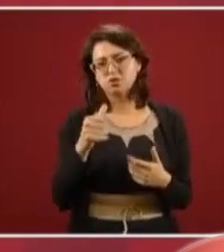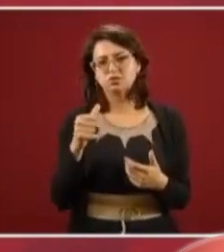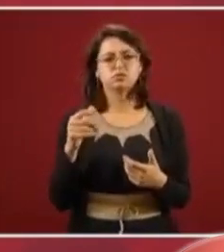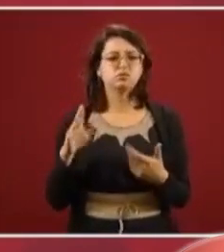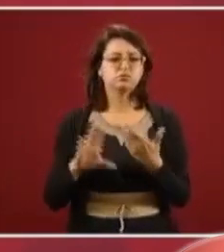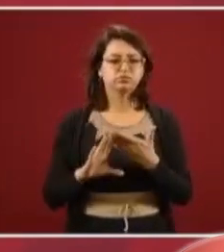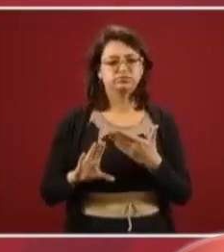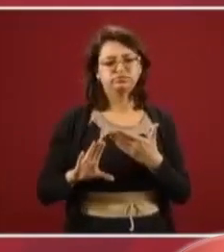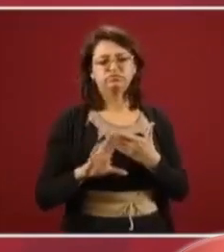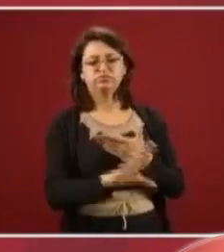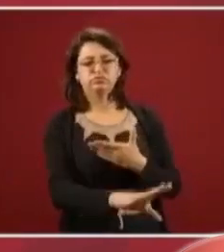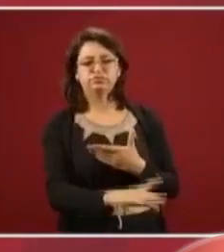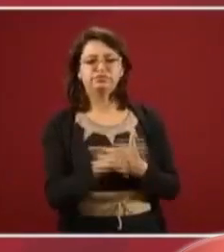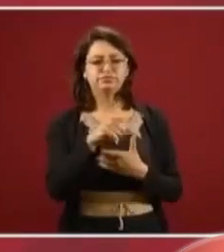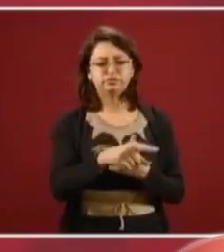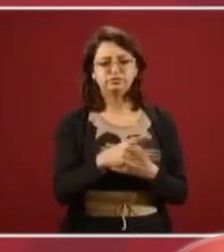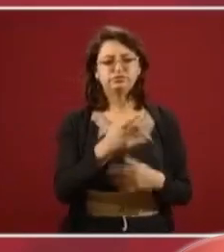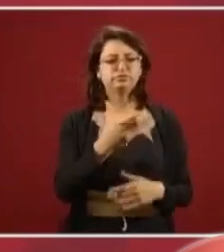no